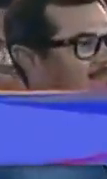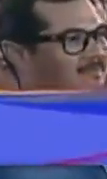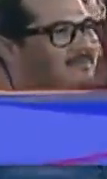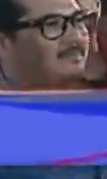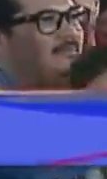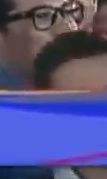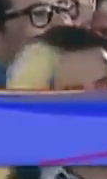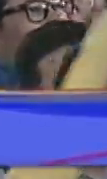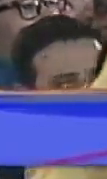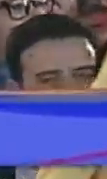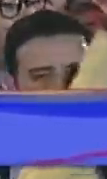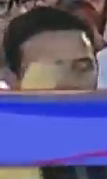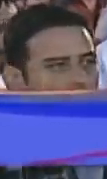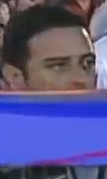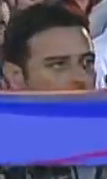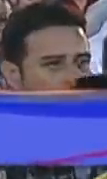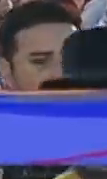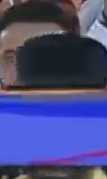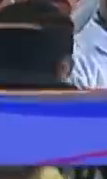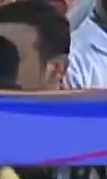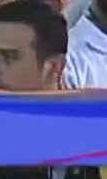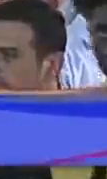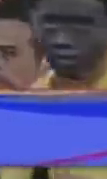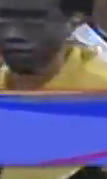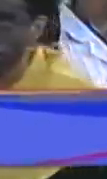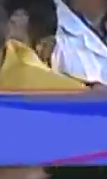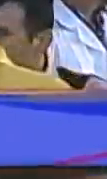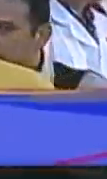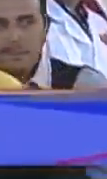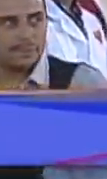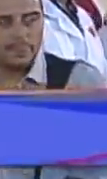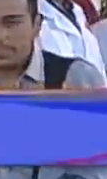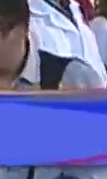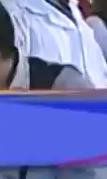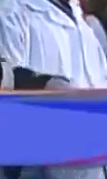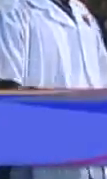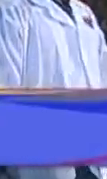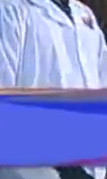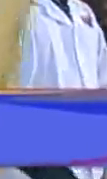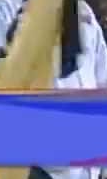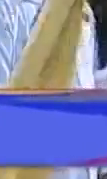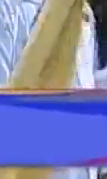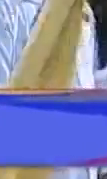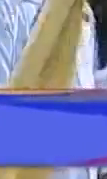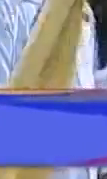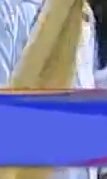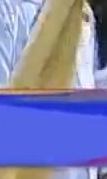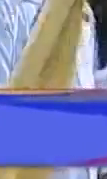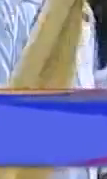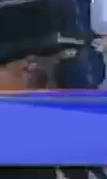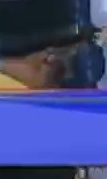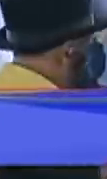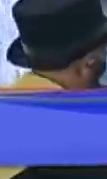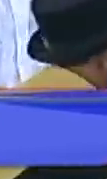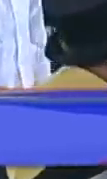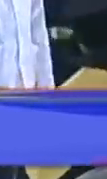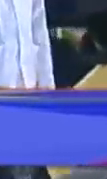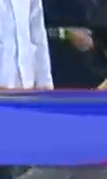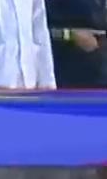sostener un encuentro con los voceros de gobiernos comunitarios, la